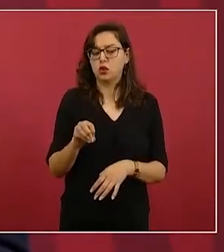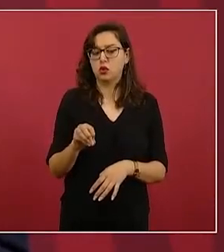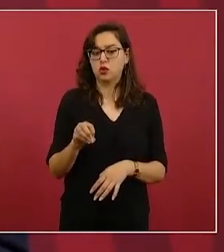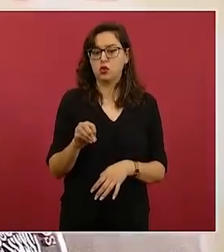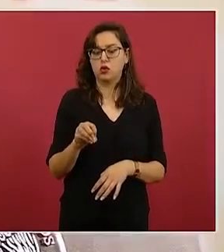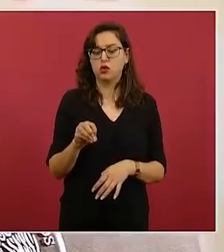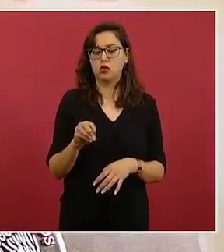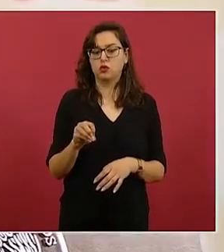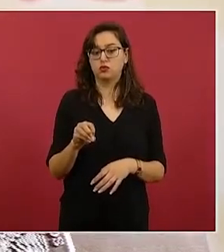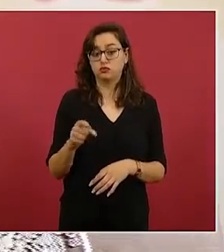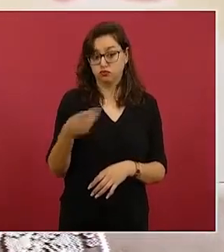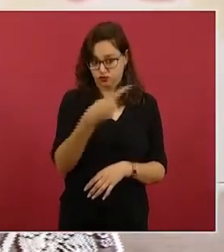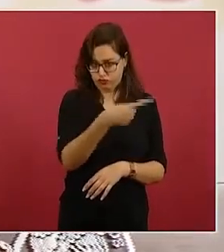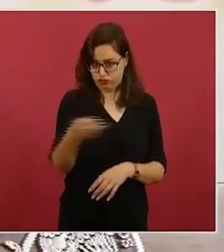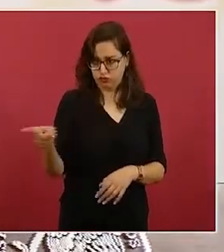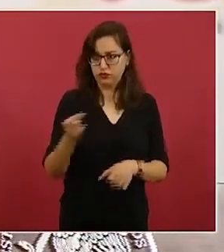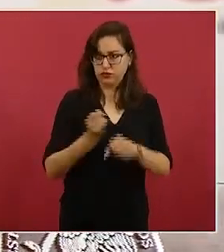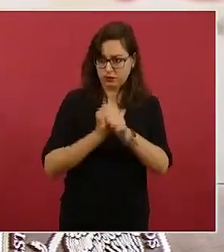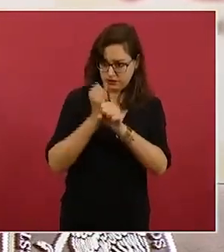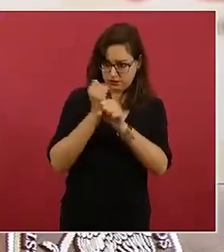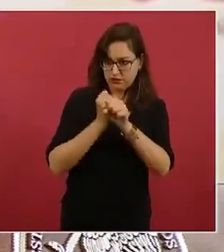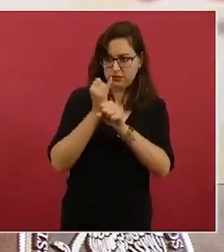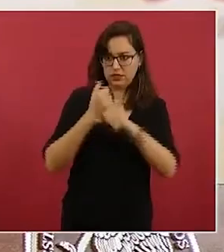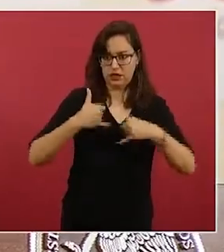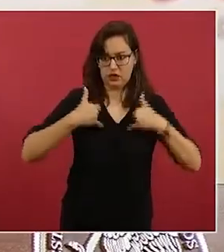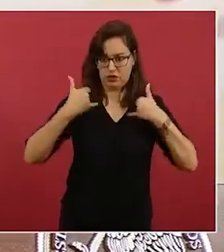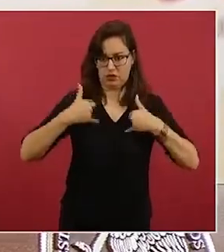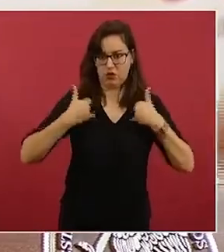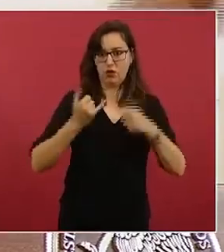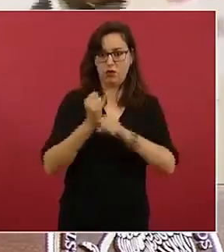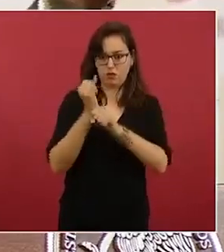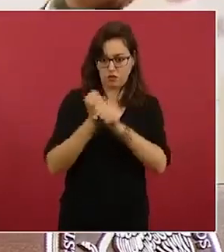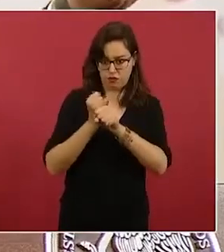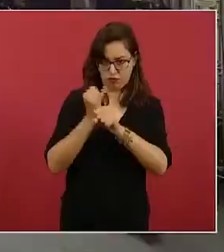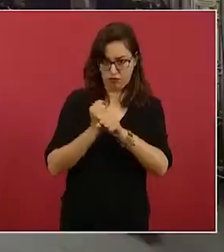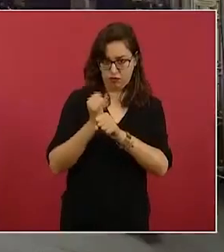pero eso ya es tarea para los jóvenes. Presidente,